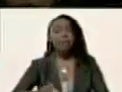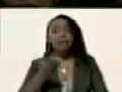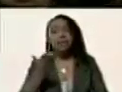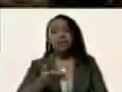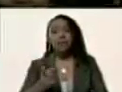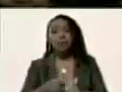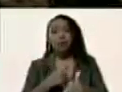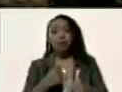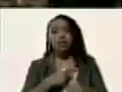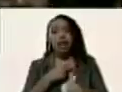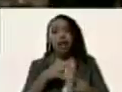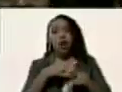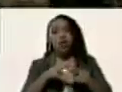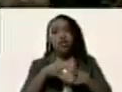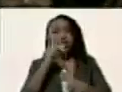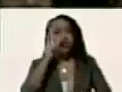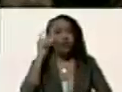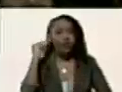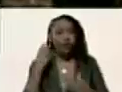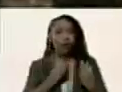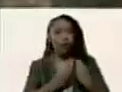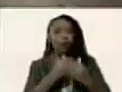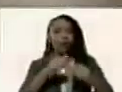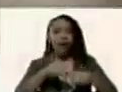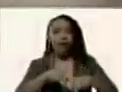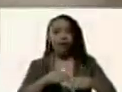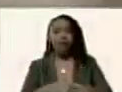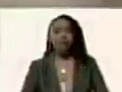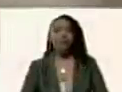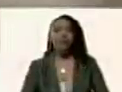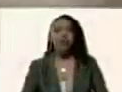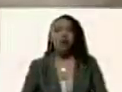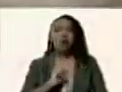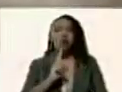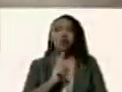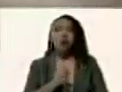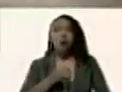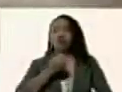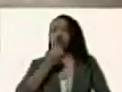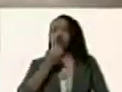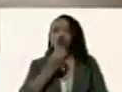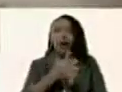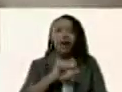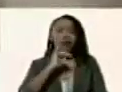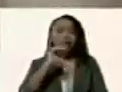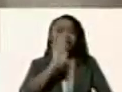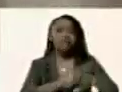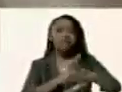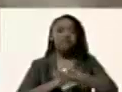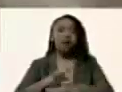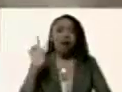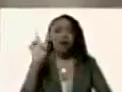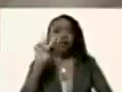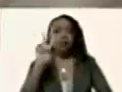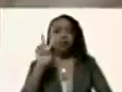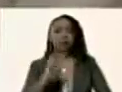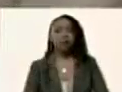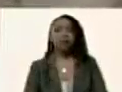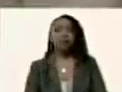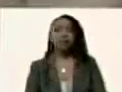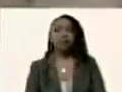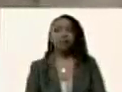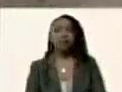y las niñas que nos acompañan hoy acá en una muy buena noticia para Venezuela. Me